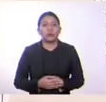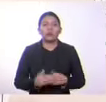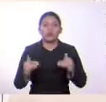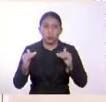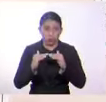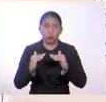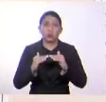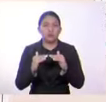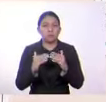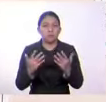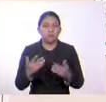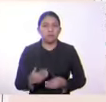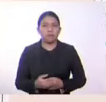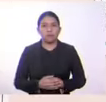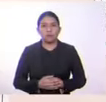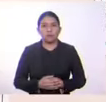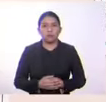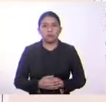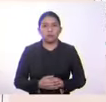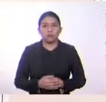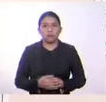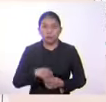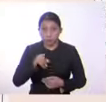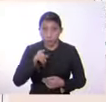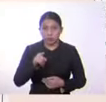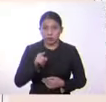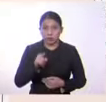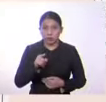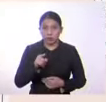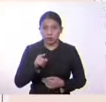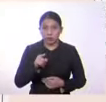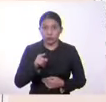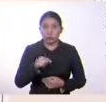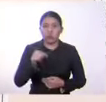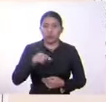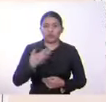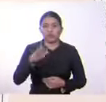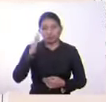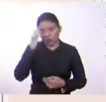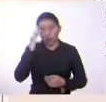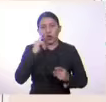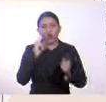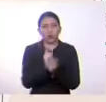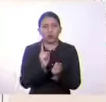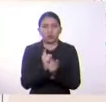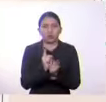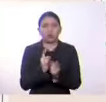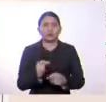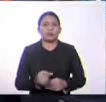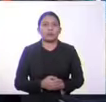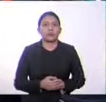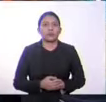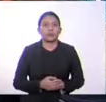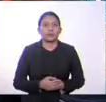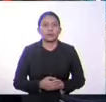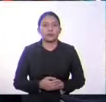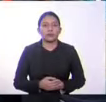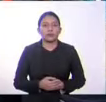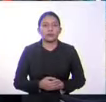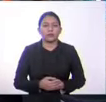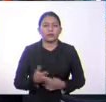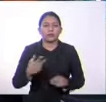también es parte de lo que ahora ya conocemos y tenemos pluralidad política. Muy bien, y a la mitad